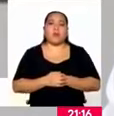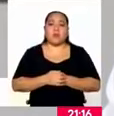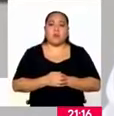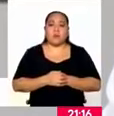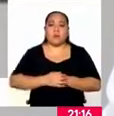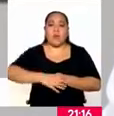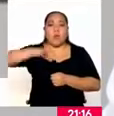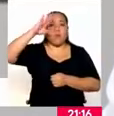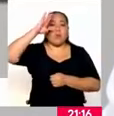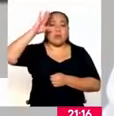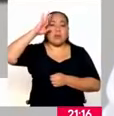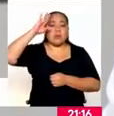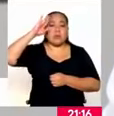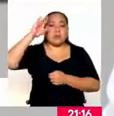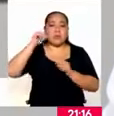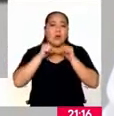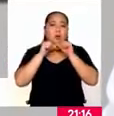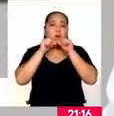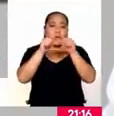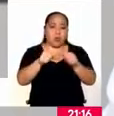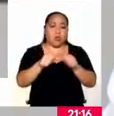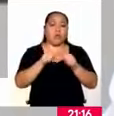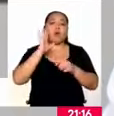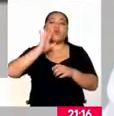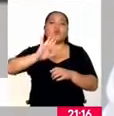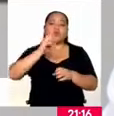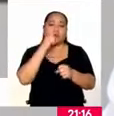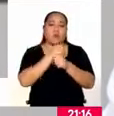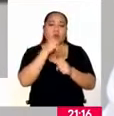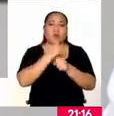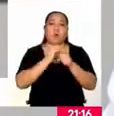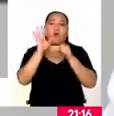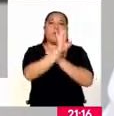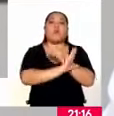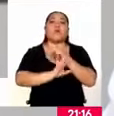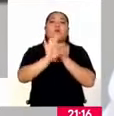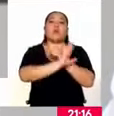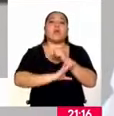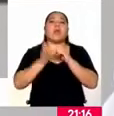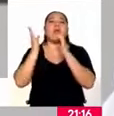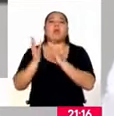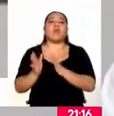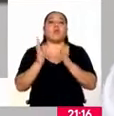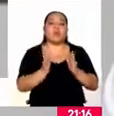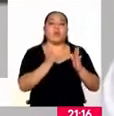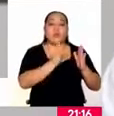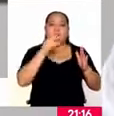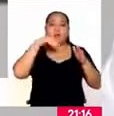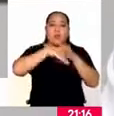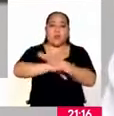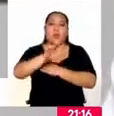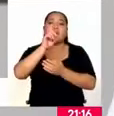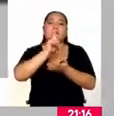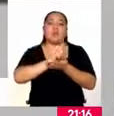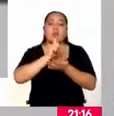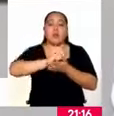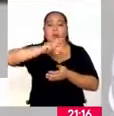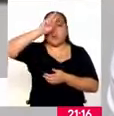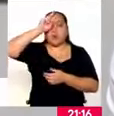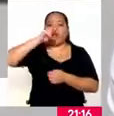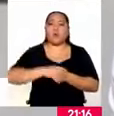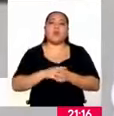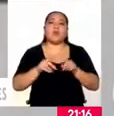orden continuamos con nuestra labor de defender el orden interno y en el caso